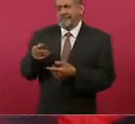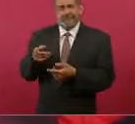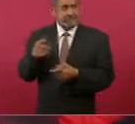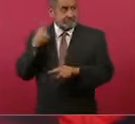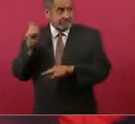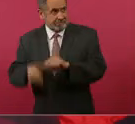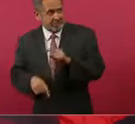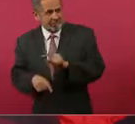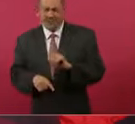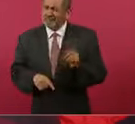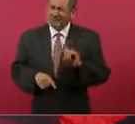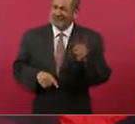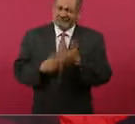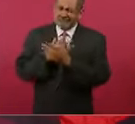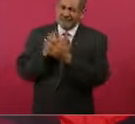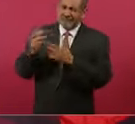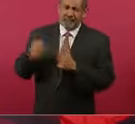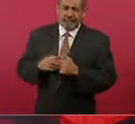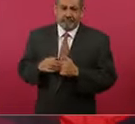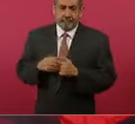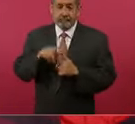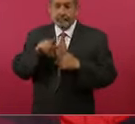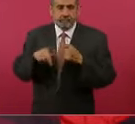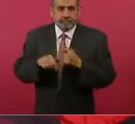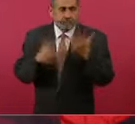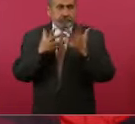¿no?, de quitarle las candidaturas. Y después